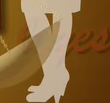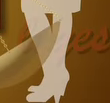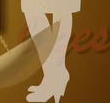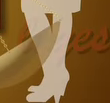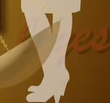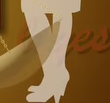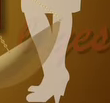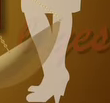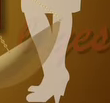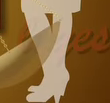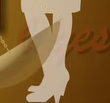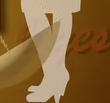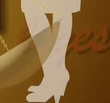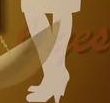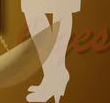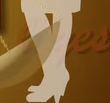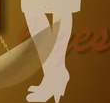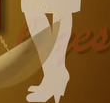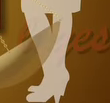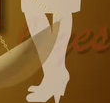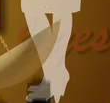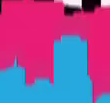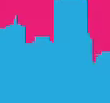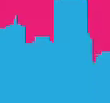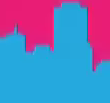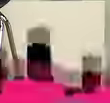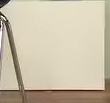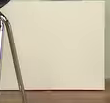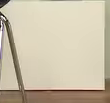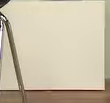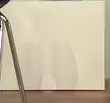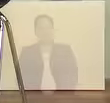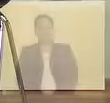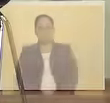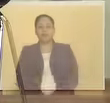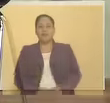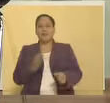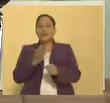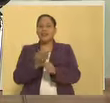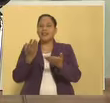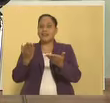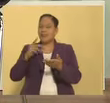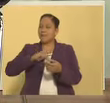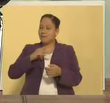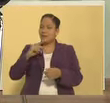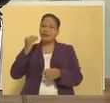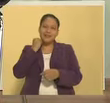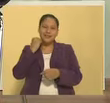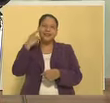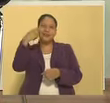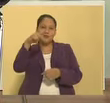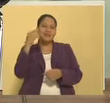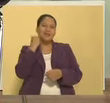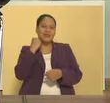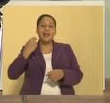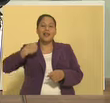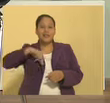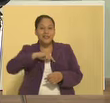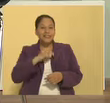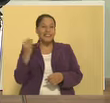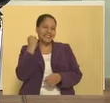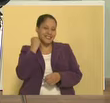Y está con nosotros la licenciada Erika García también. Adelante. Ya está con nosotros mi abogada, tu abogada,